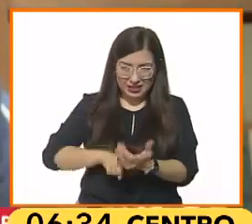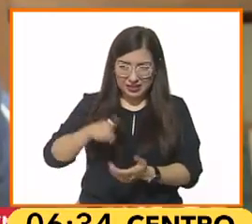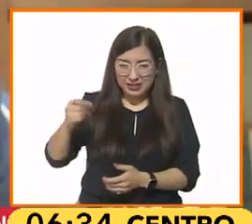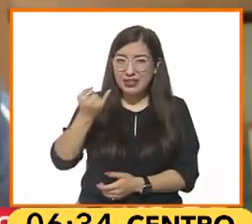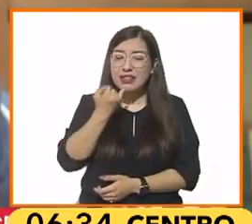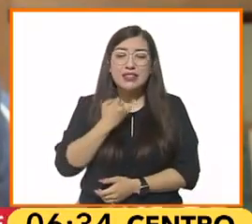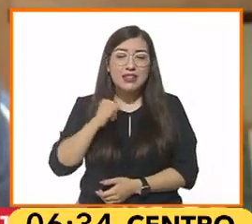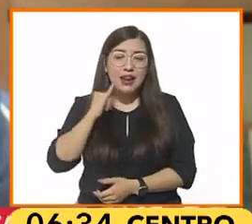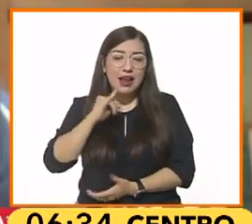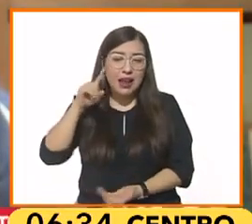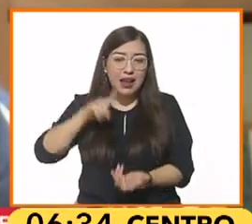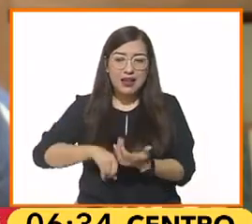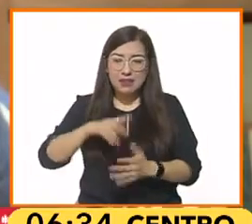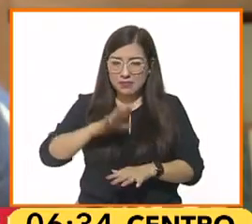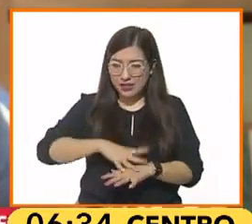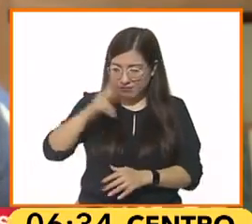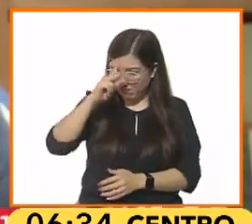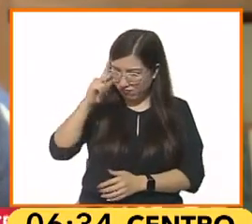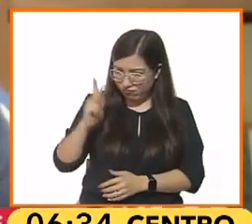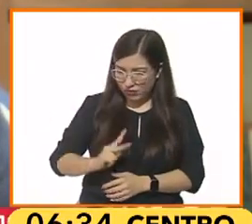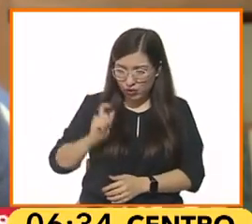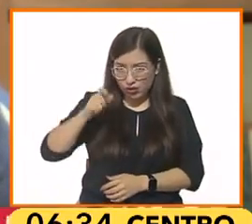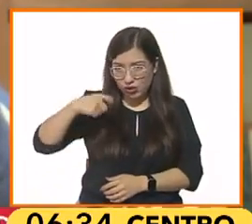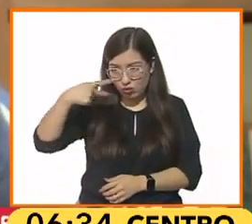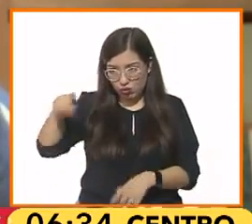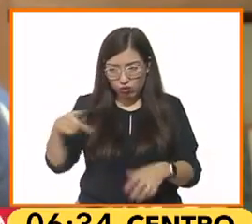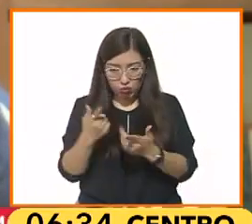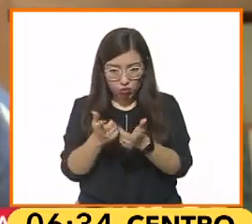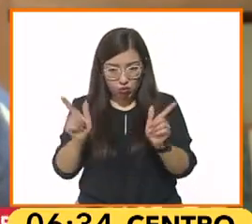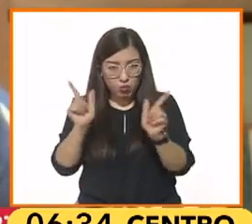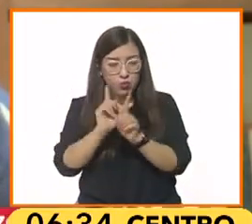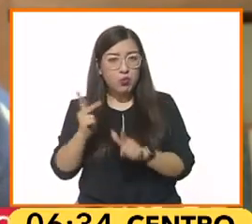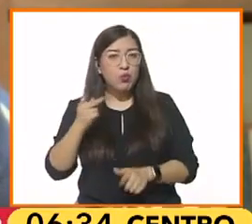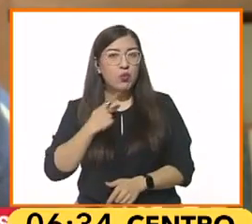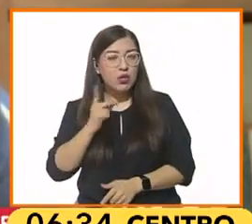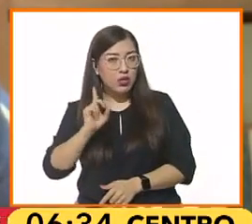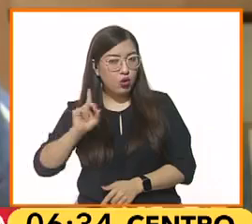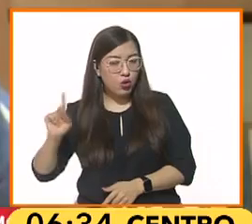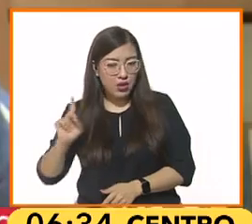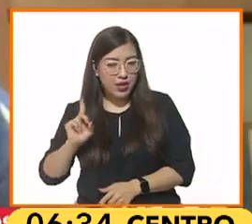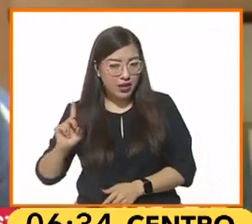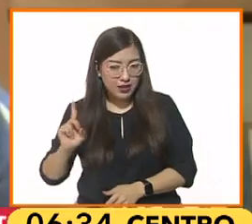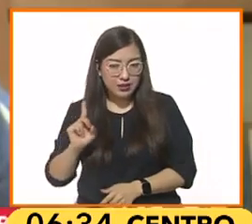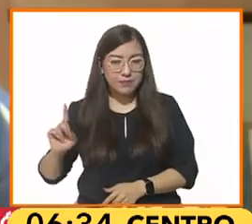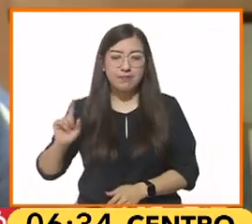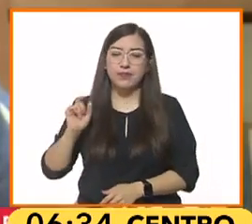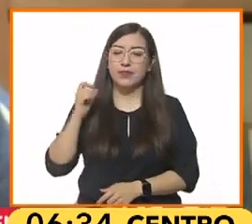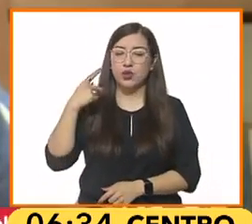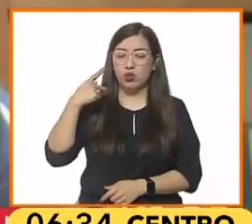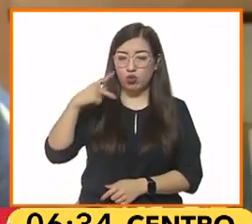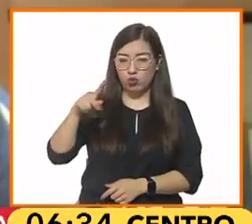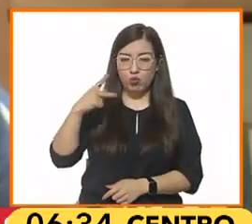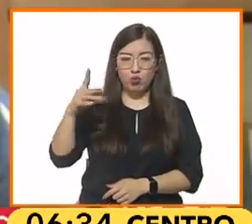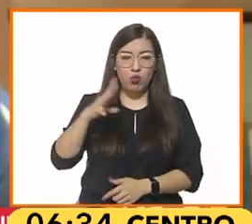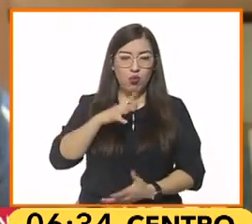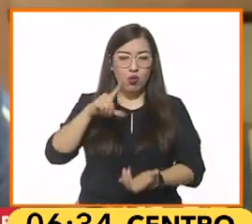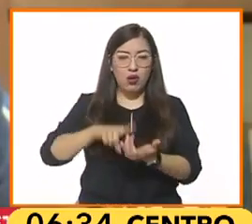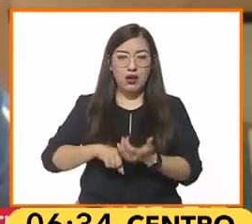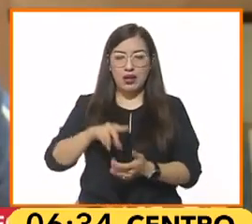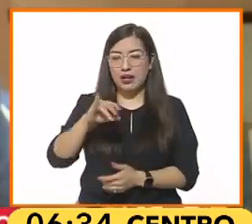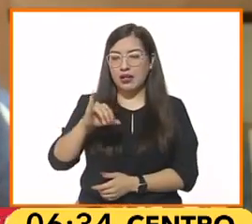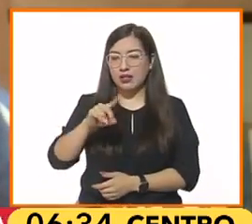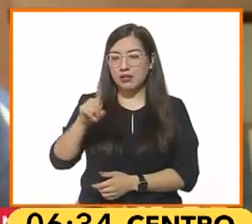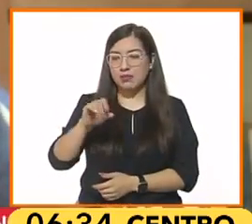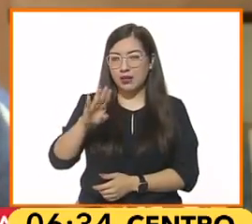Israel por el partido de derecha y particularmente la presión que ejerce el ministro de Finanzas Ismael